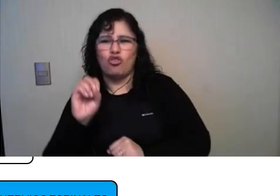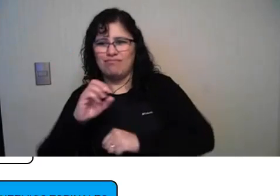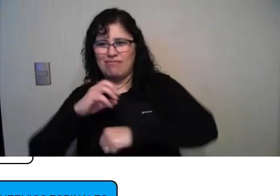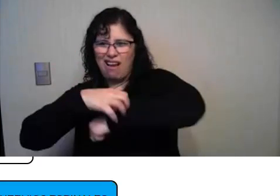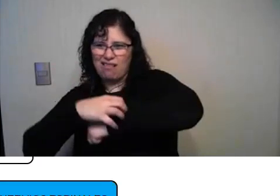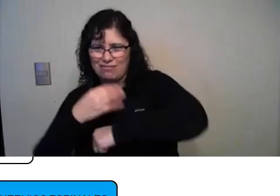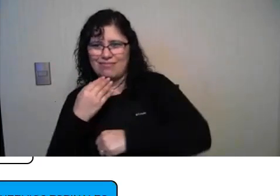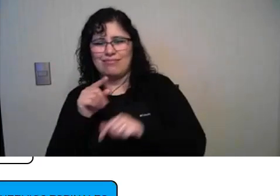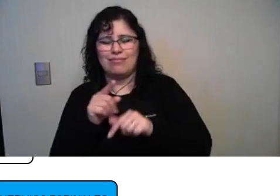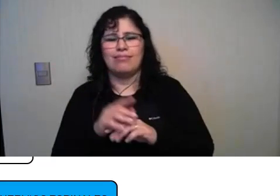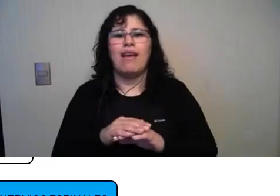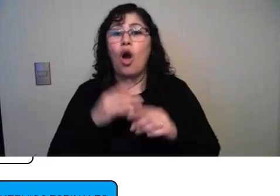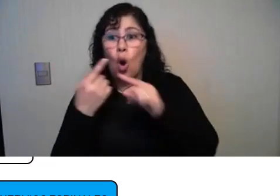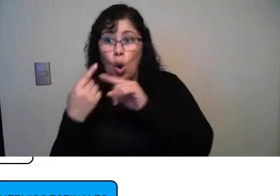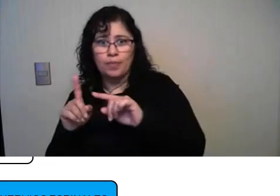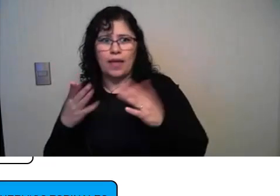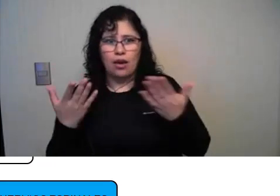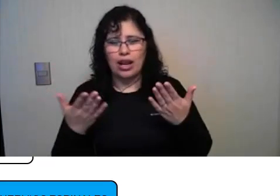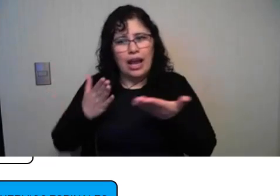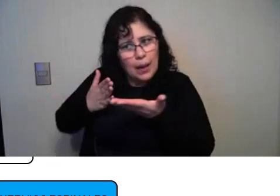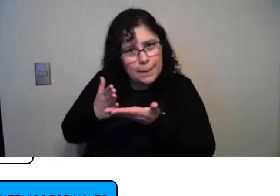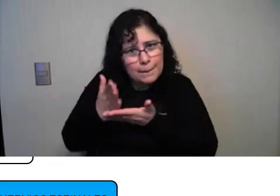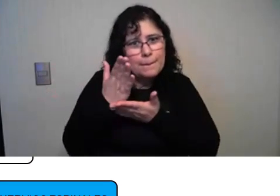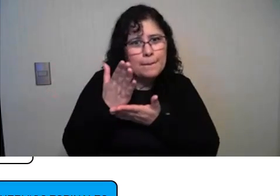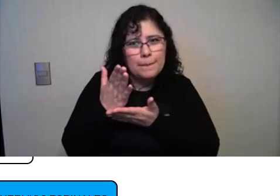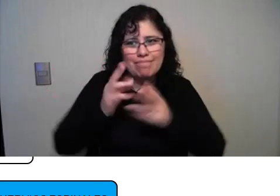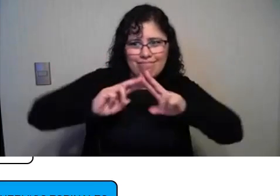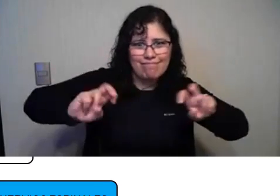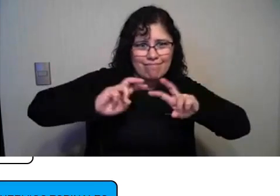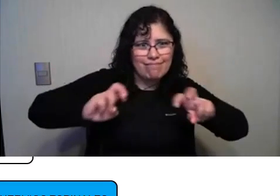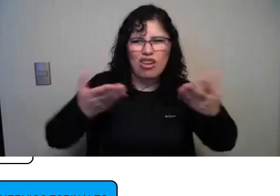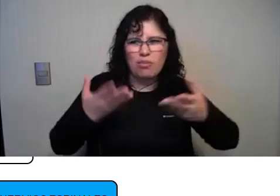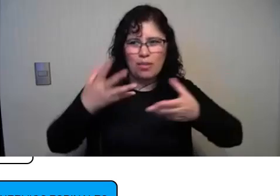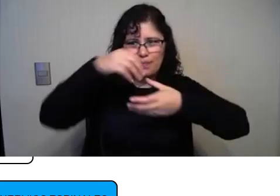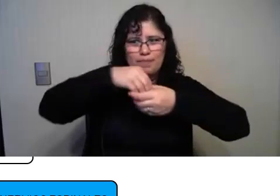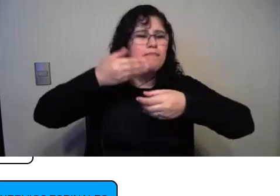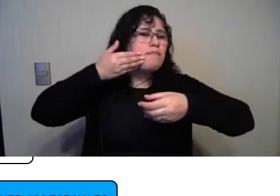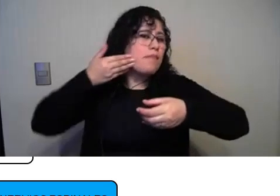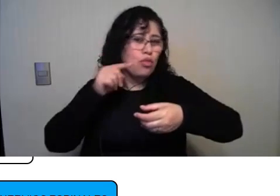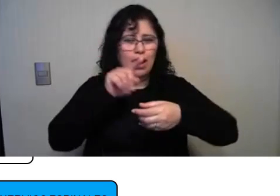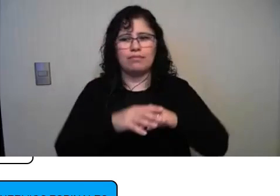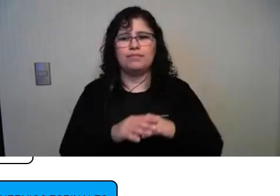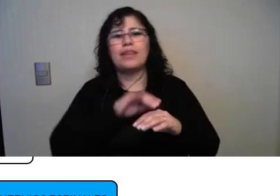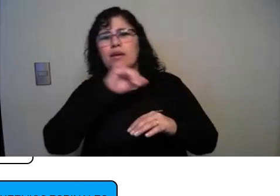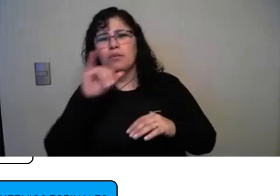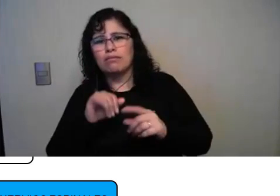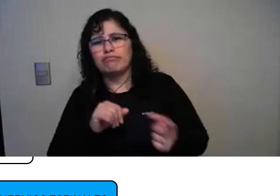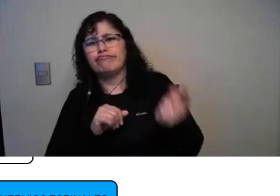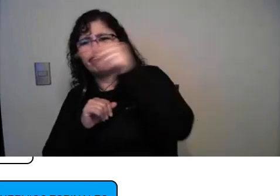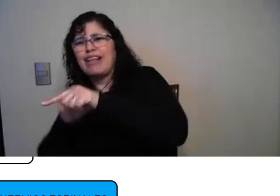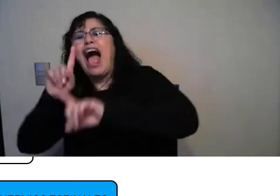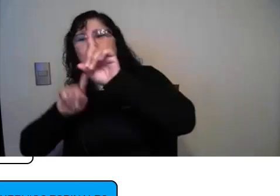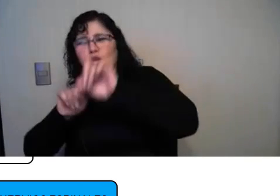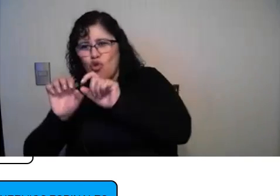Entonces, vamos a empezar el estudio de la médula espinal. Seguramente nos vamos a encontrar con algunos ganglios que